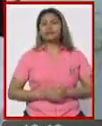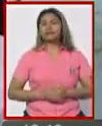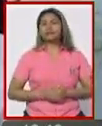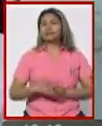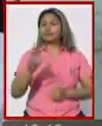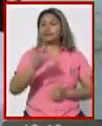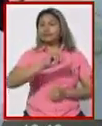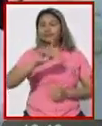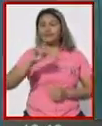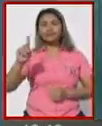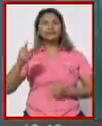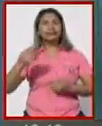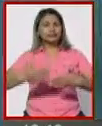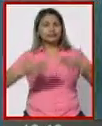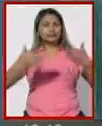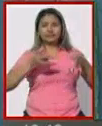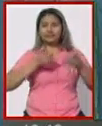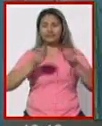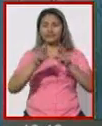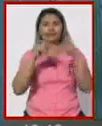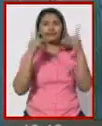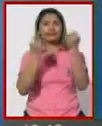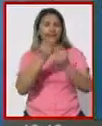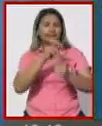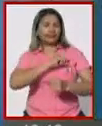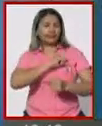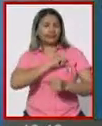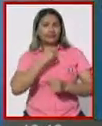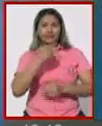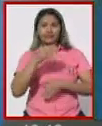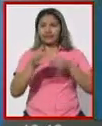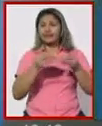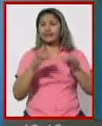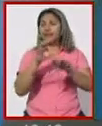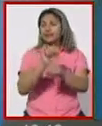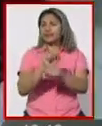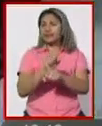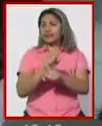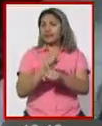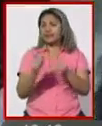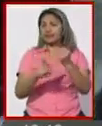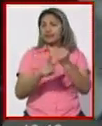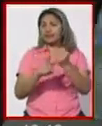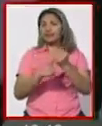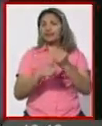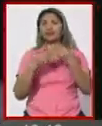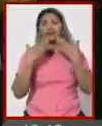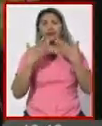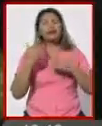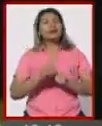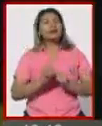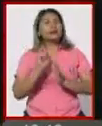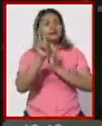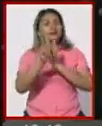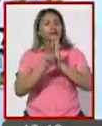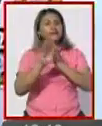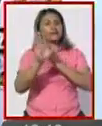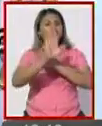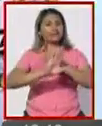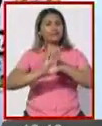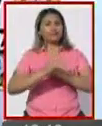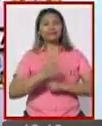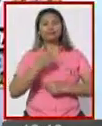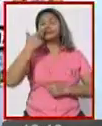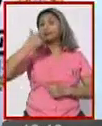derecho. El director departamental de la FELCC reveló que la detención del cabecilla fue gracias a las imágenes de la cámara de seguridad